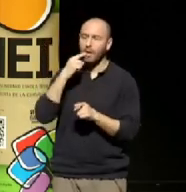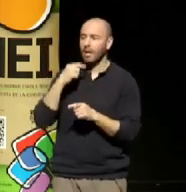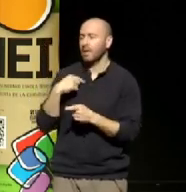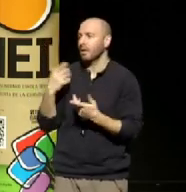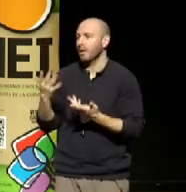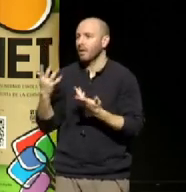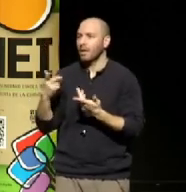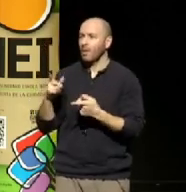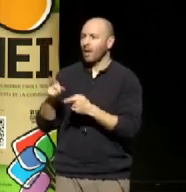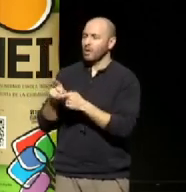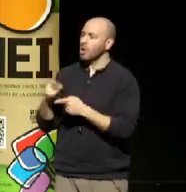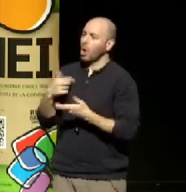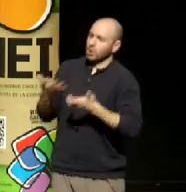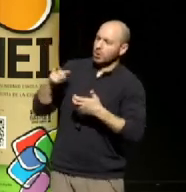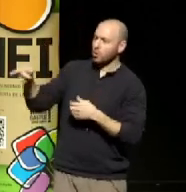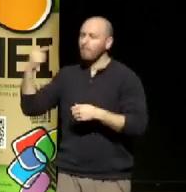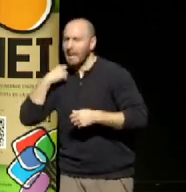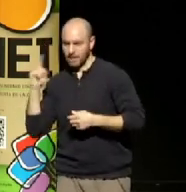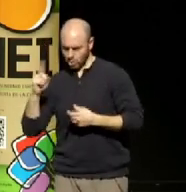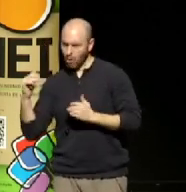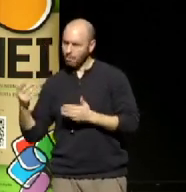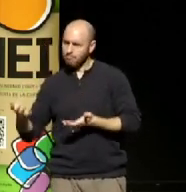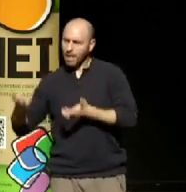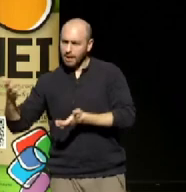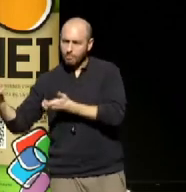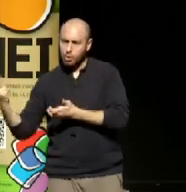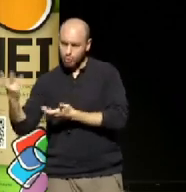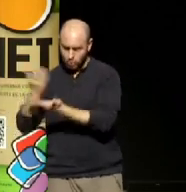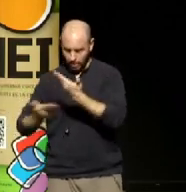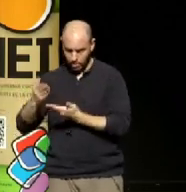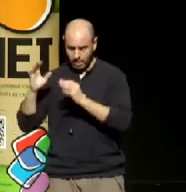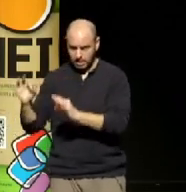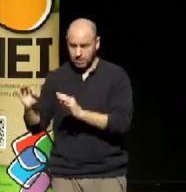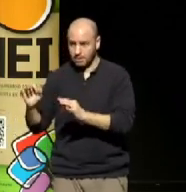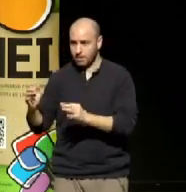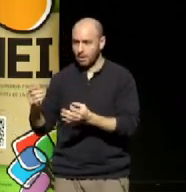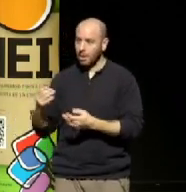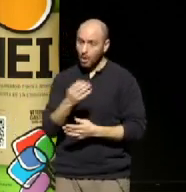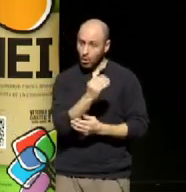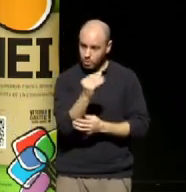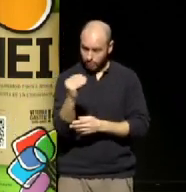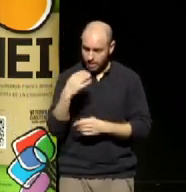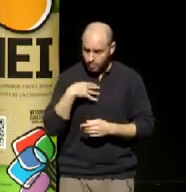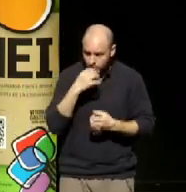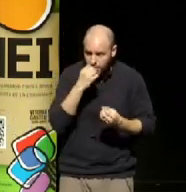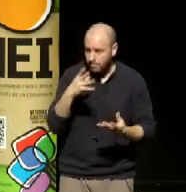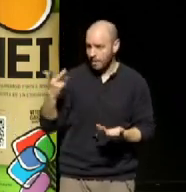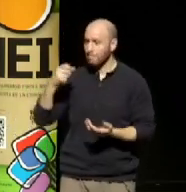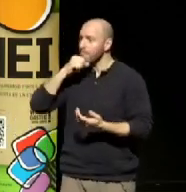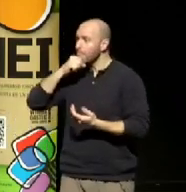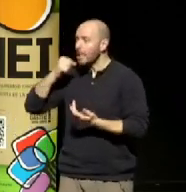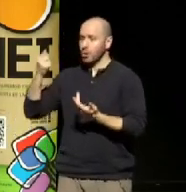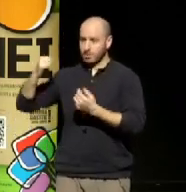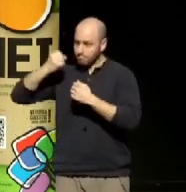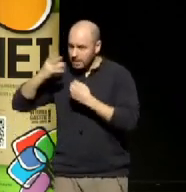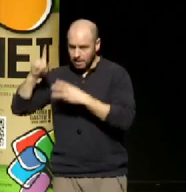quitarle al otro. ¿Vale? Los niños y los jóvenes pueden estar mejor sin que nuestras personas mayores estén peor. Y esa es la apuesta que hay que hacer. Y para